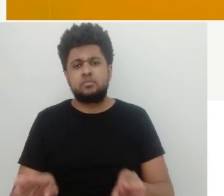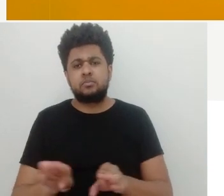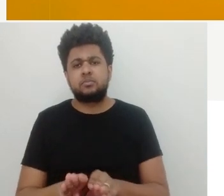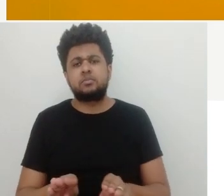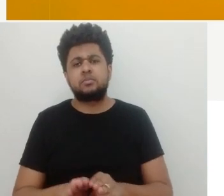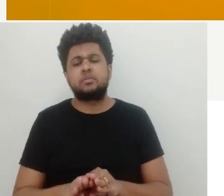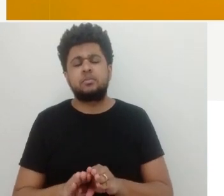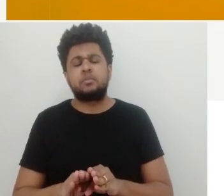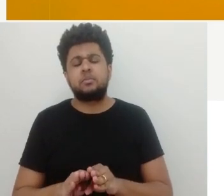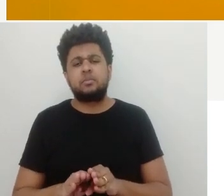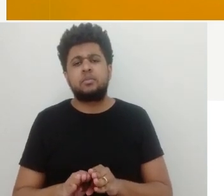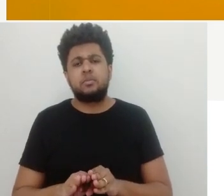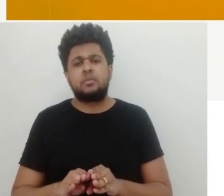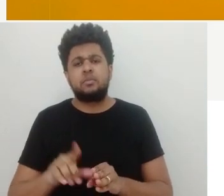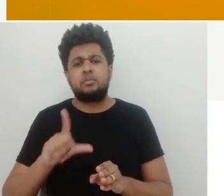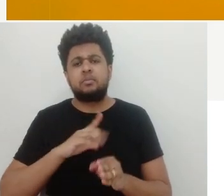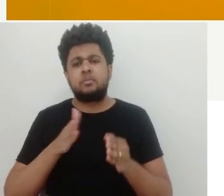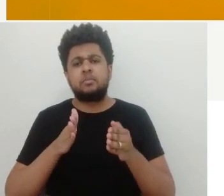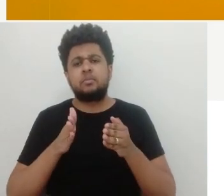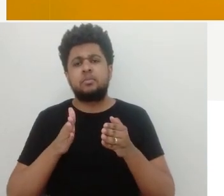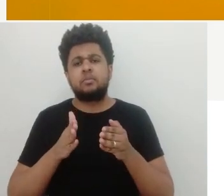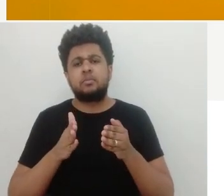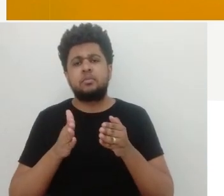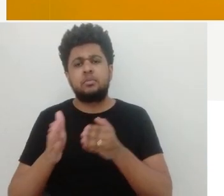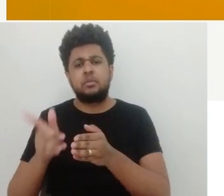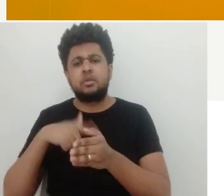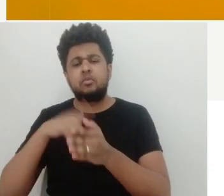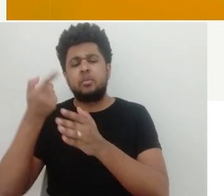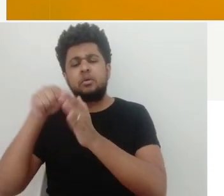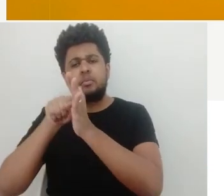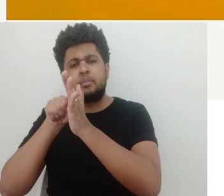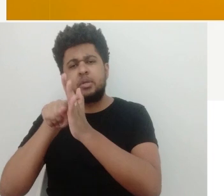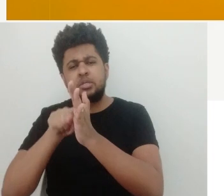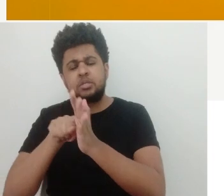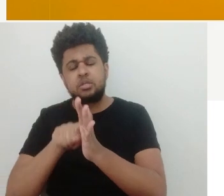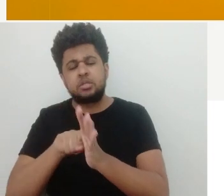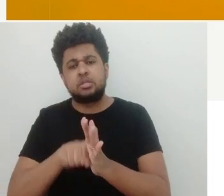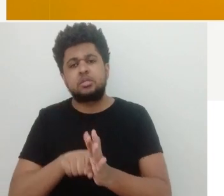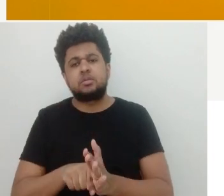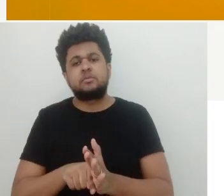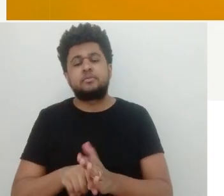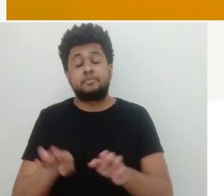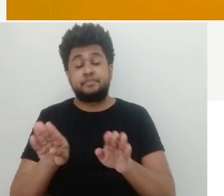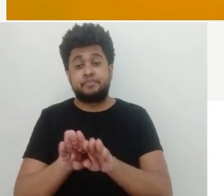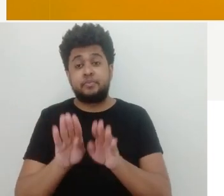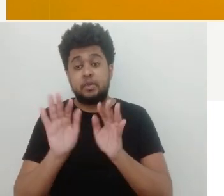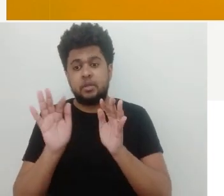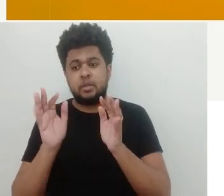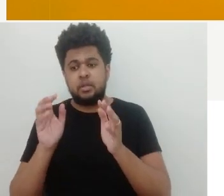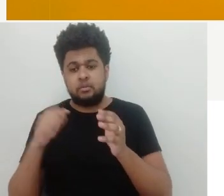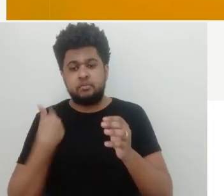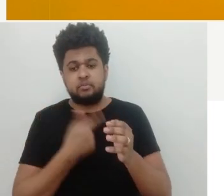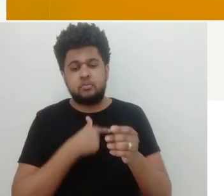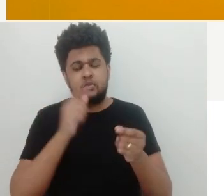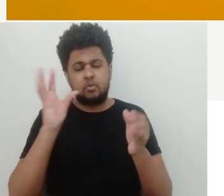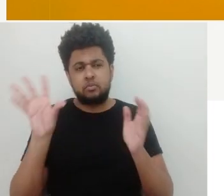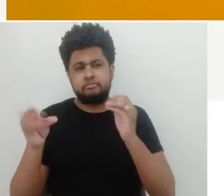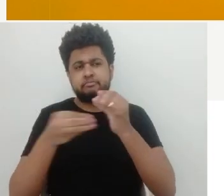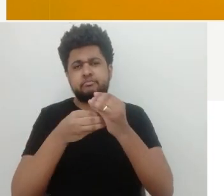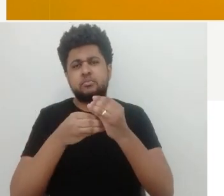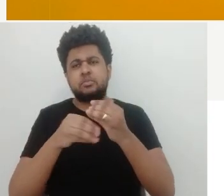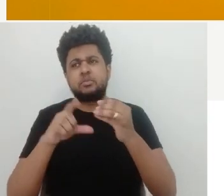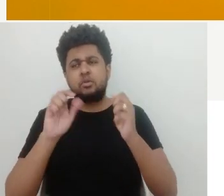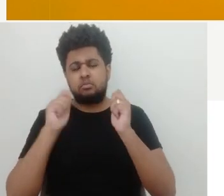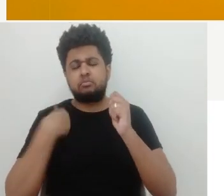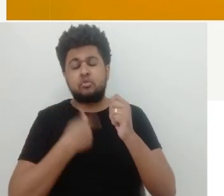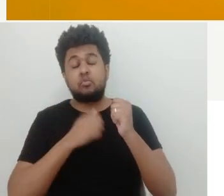investigación. Y finalmente, entre otros muchos elementos que pudiéramos mencionar, el hecho de que el trabajo interdisciplinario